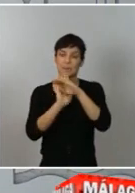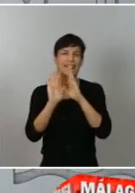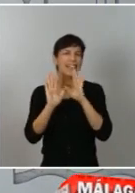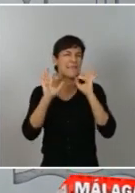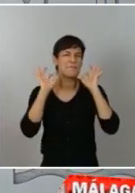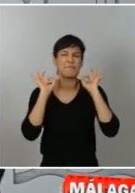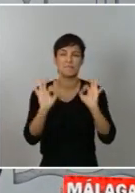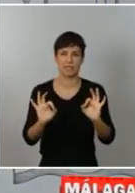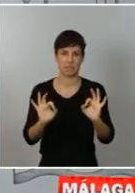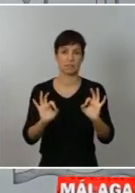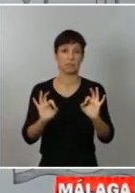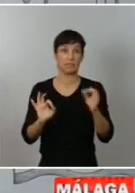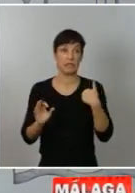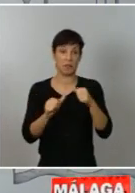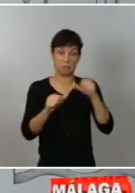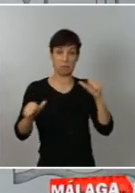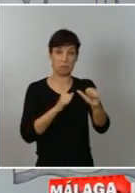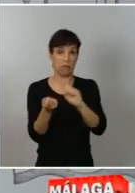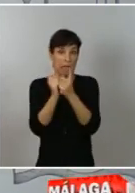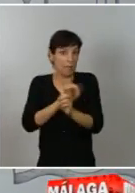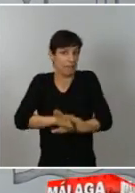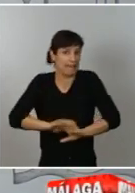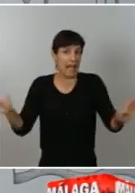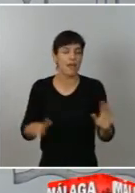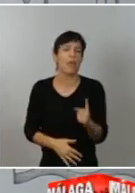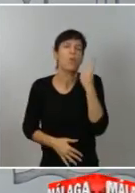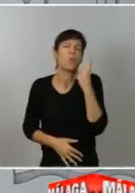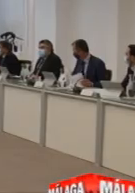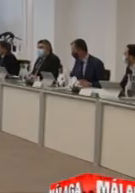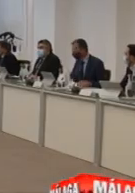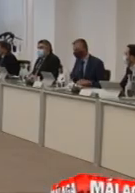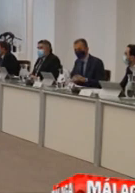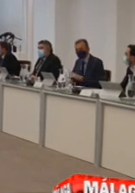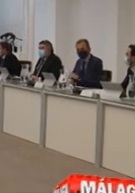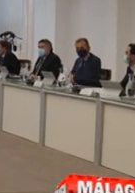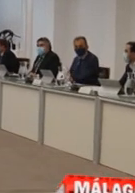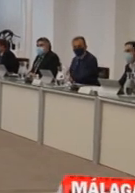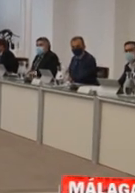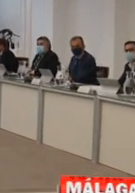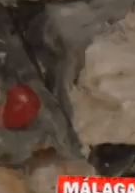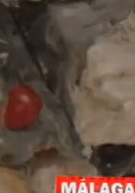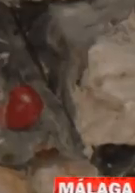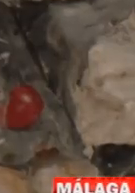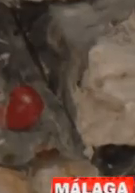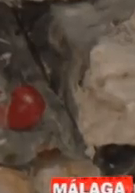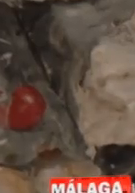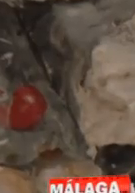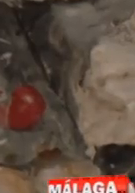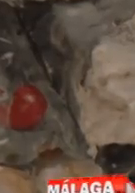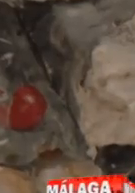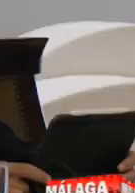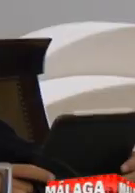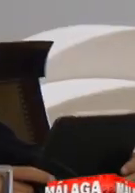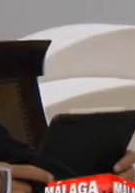Todo sigue igual, simplemente con otra cobertura jurídica. Una medida inmediata que permite al Gobierno restringir